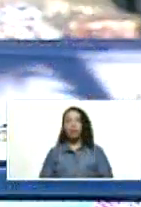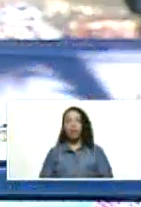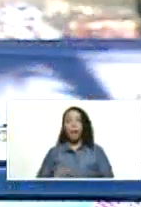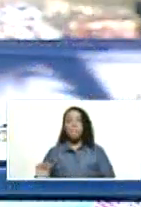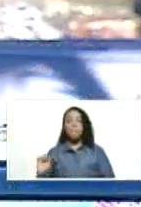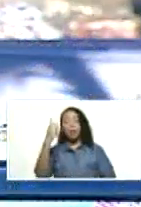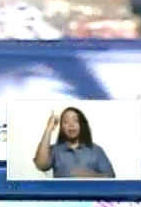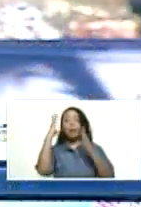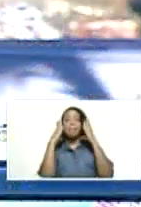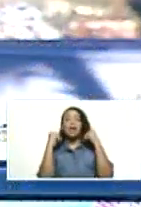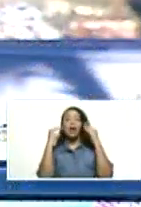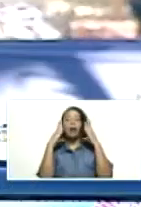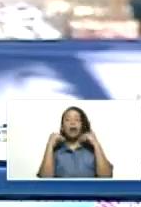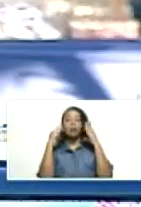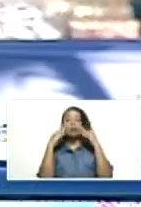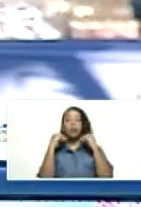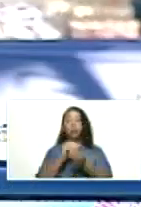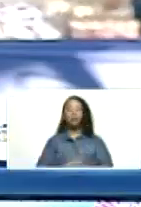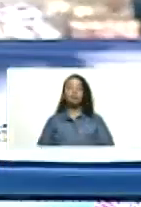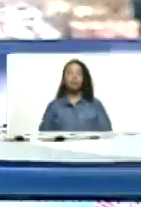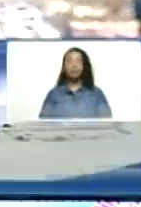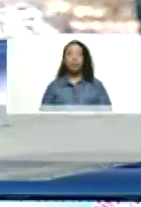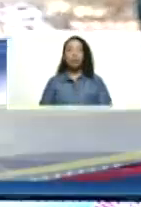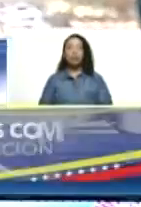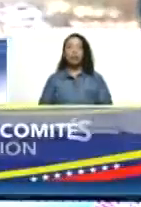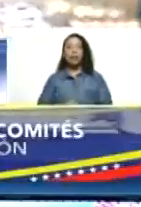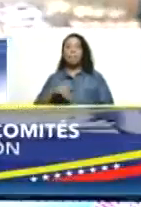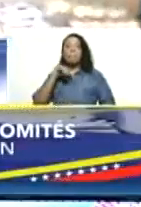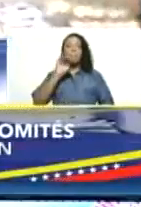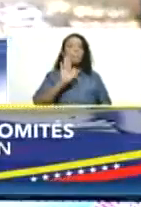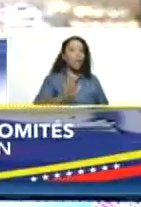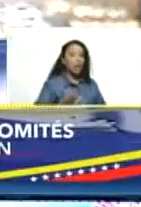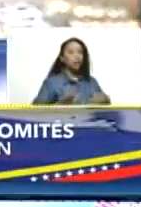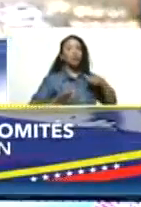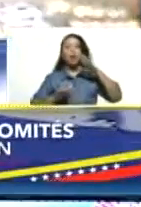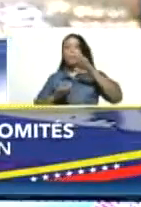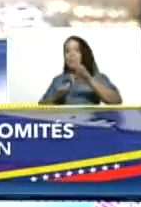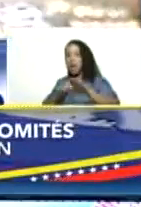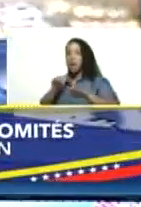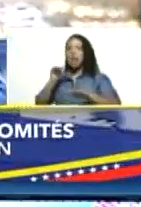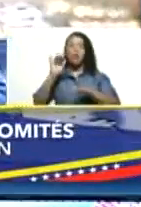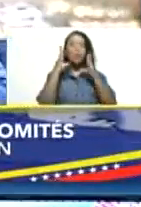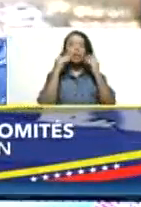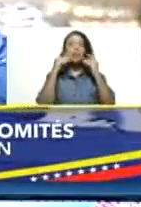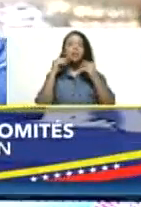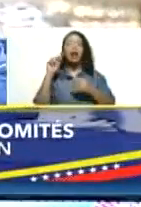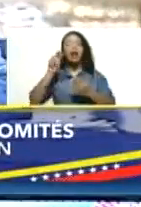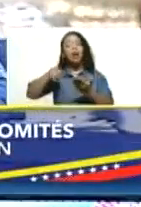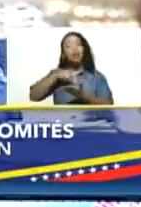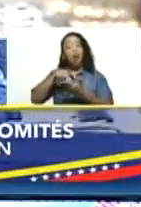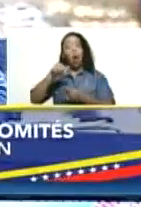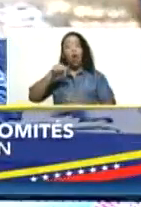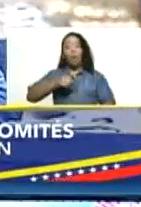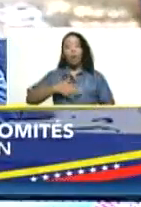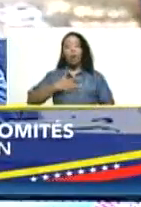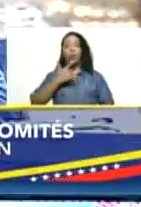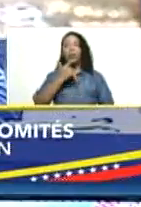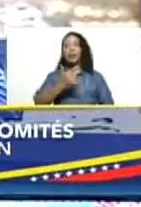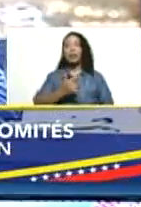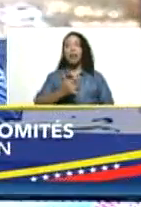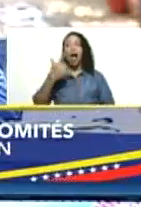experiencia local, pasar paso a paso a una experiencia nacional. Y hoy podemos decir